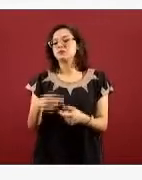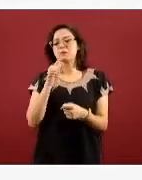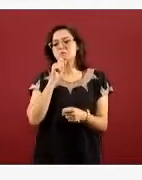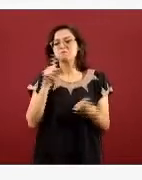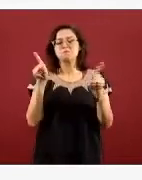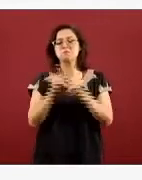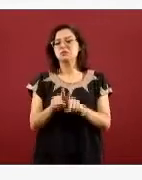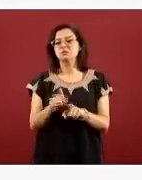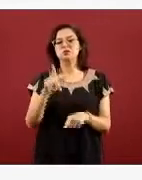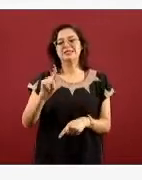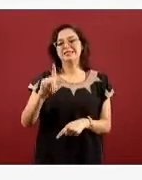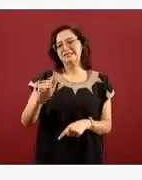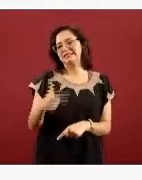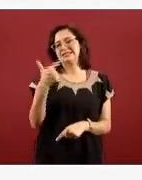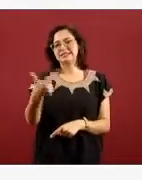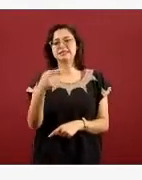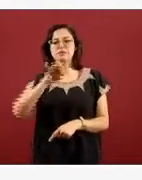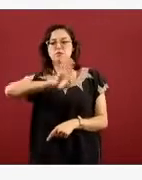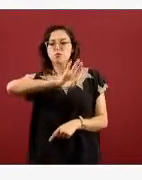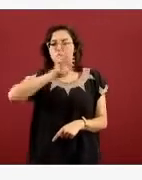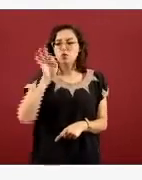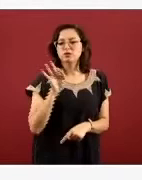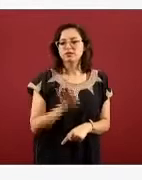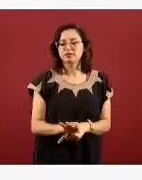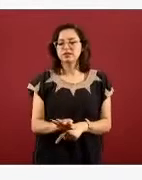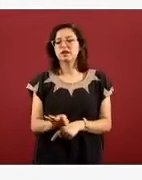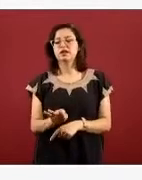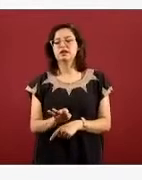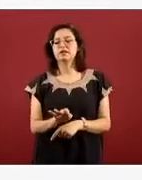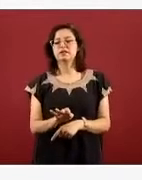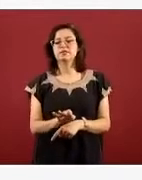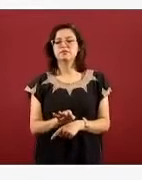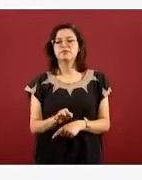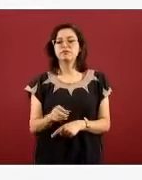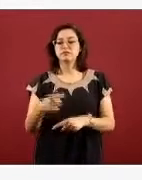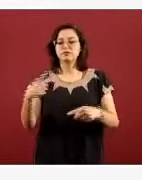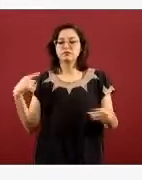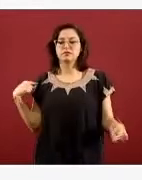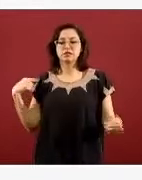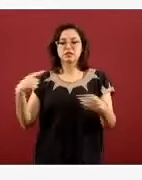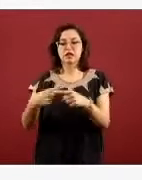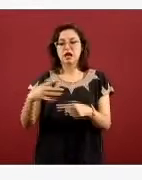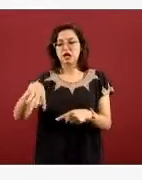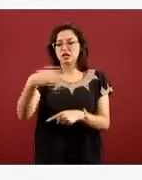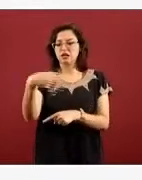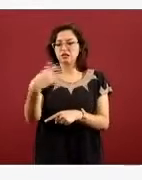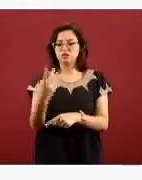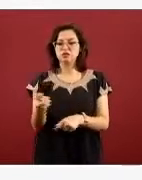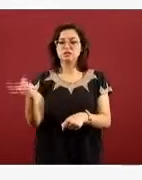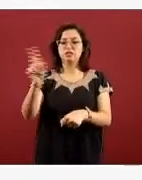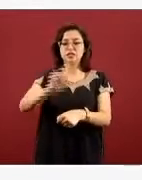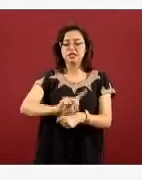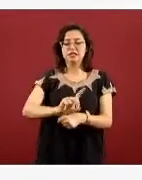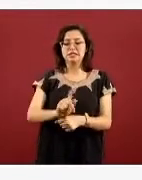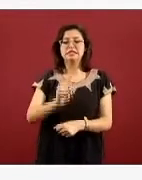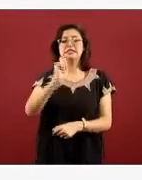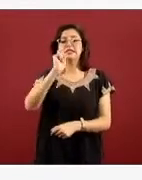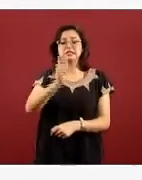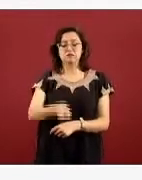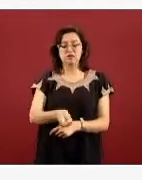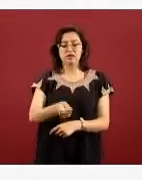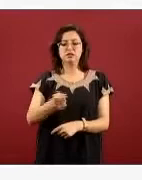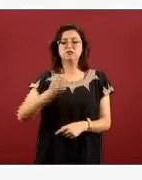similar a la última semana, 77% para el corte del día de hoy, lo cual nos habla de que